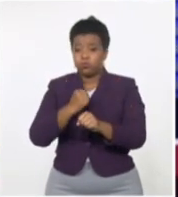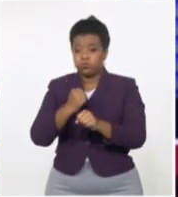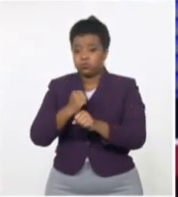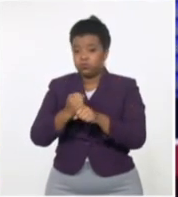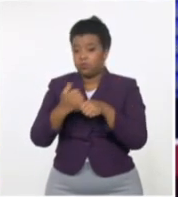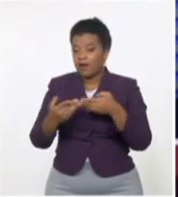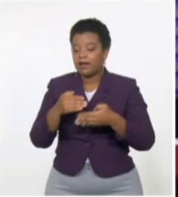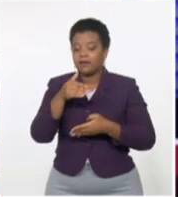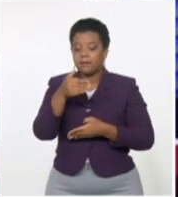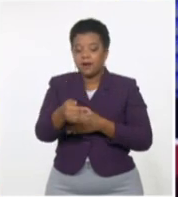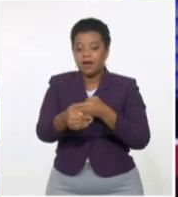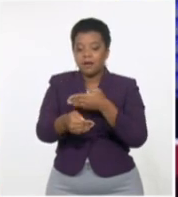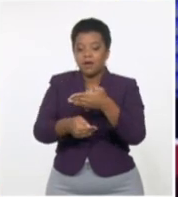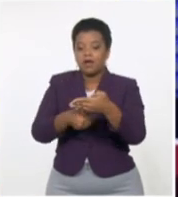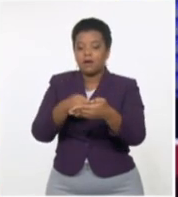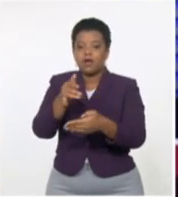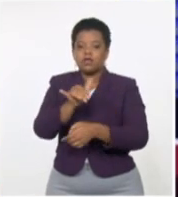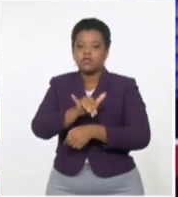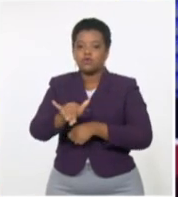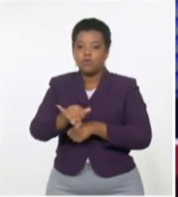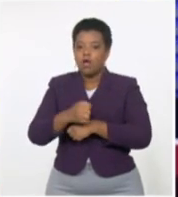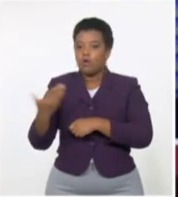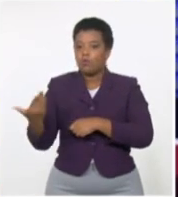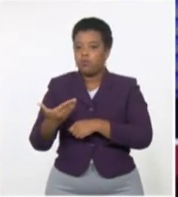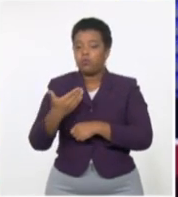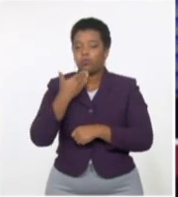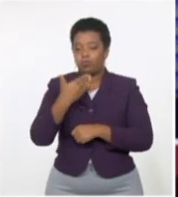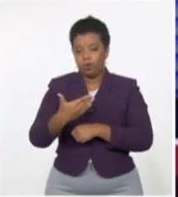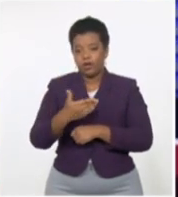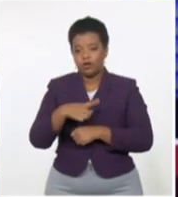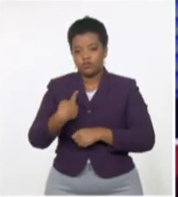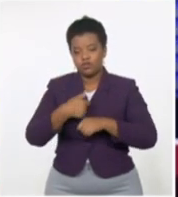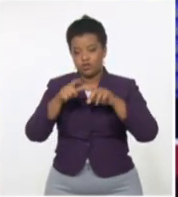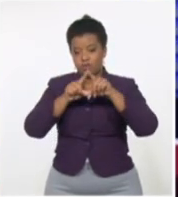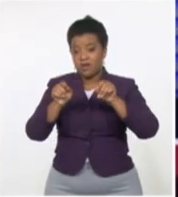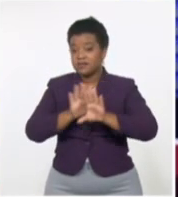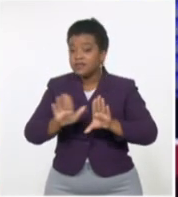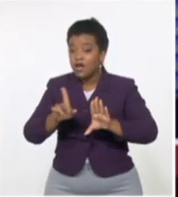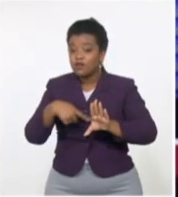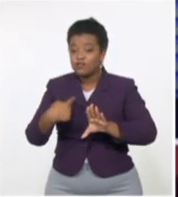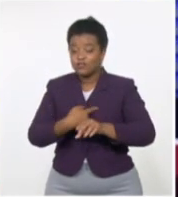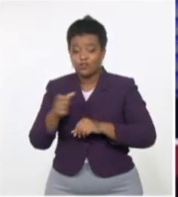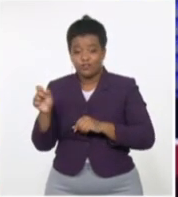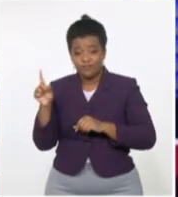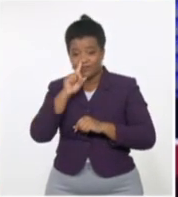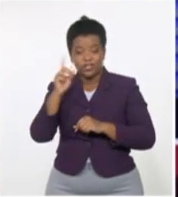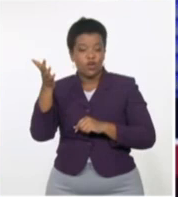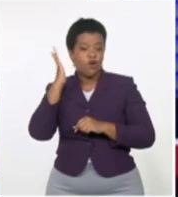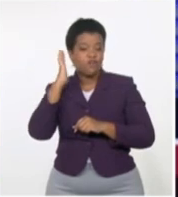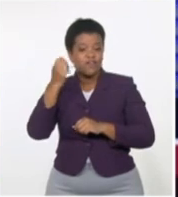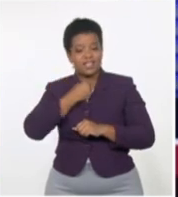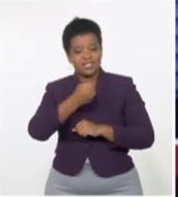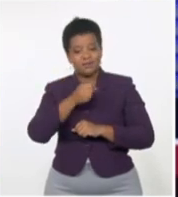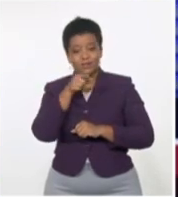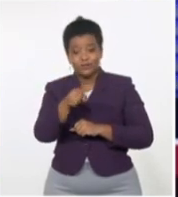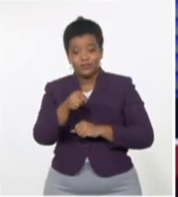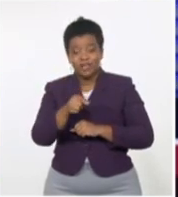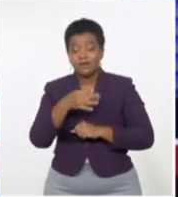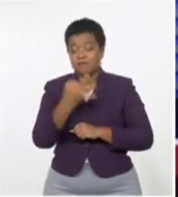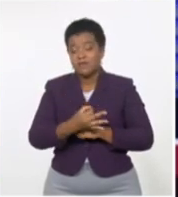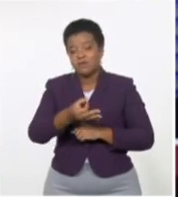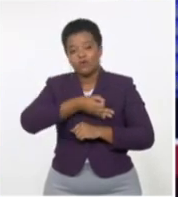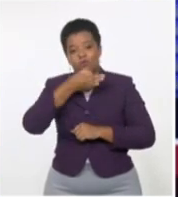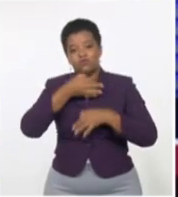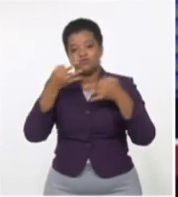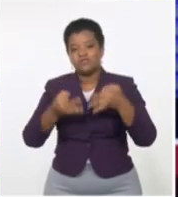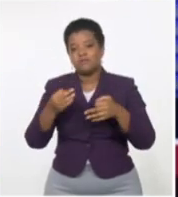todo este proceso sea un verdadero éxito para nuestro país. De esta forma estamos poniendo punto final a este espacio que lleva usted siempre